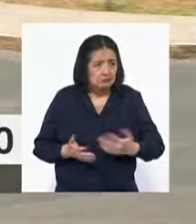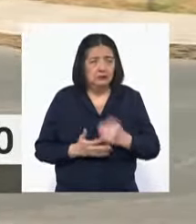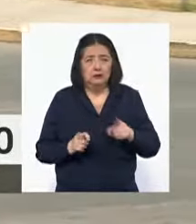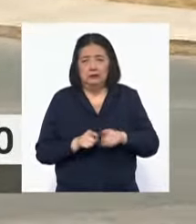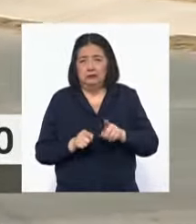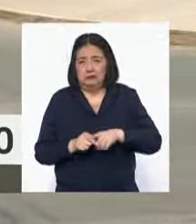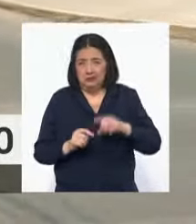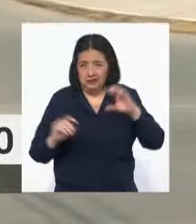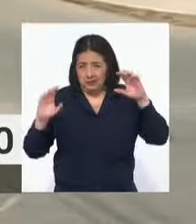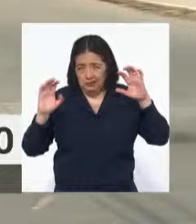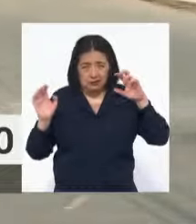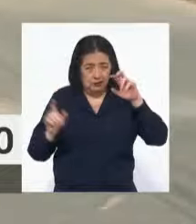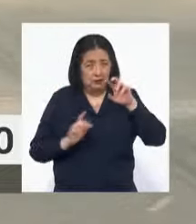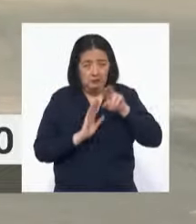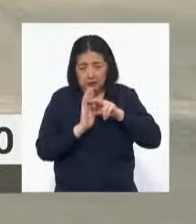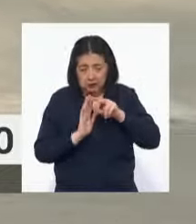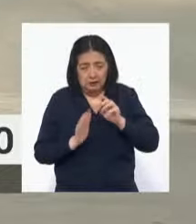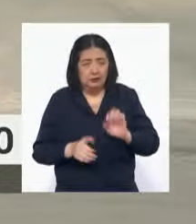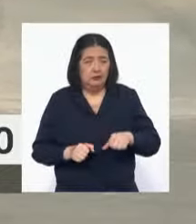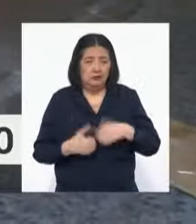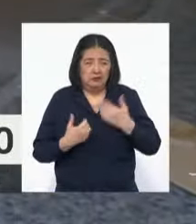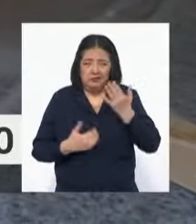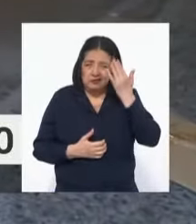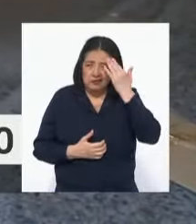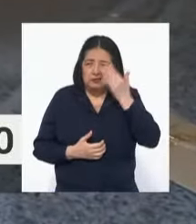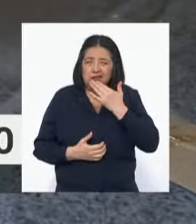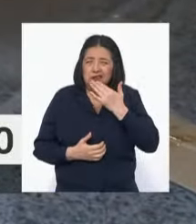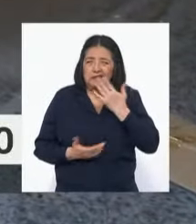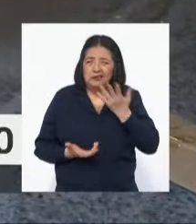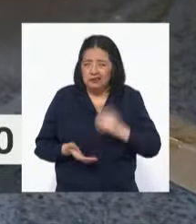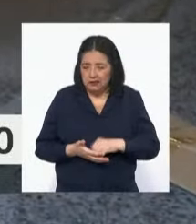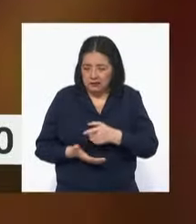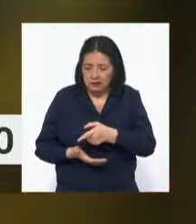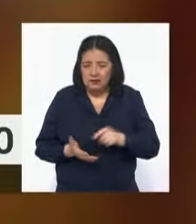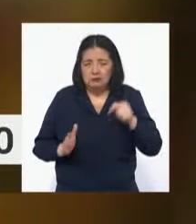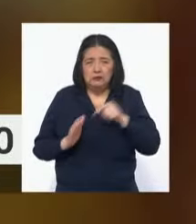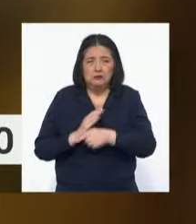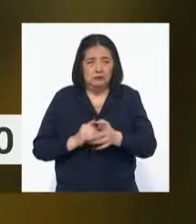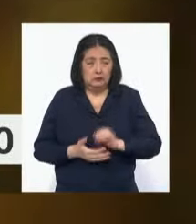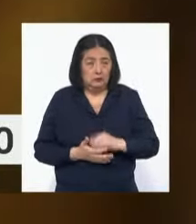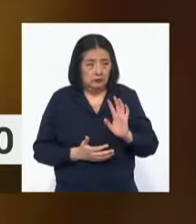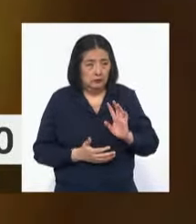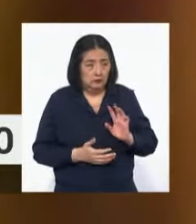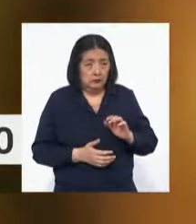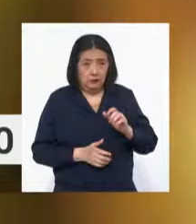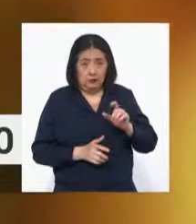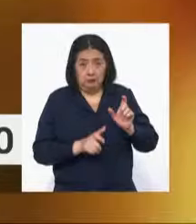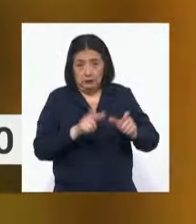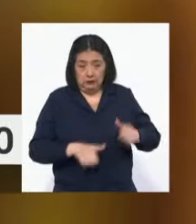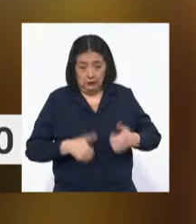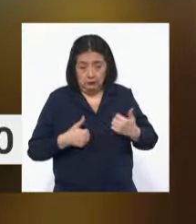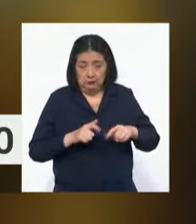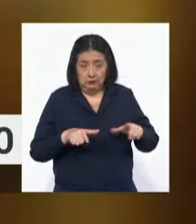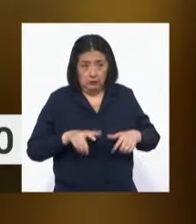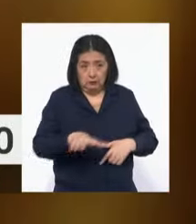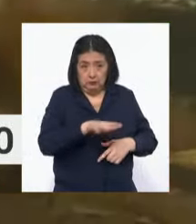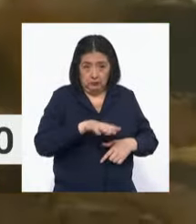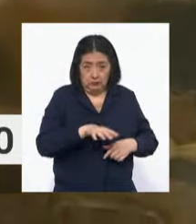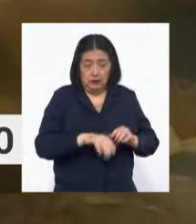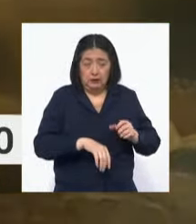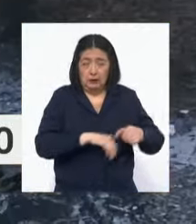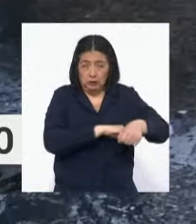de seguridad que puedan dar luces de los autores de este asesinato. Fueron los propios vecinos quienes cerca de las 11